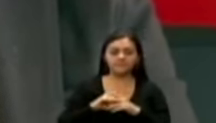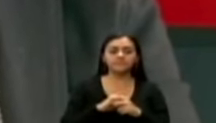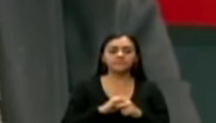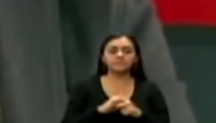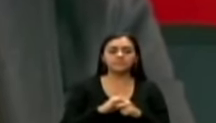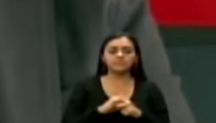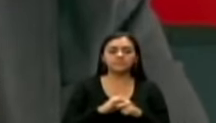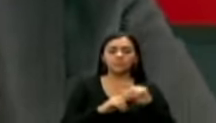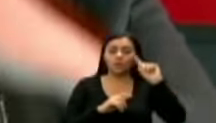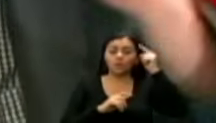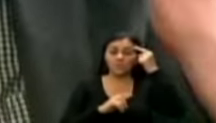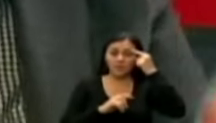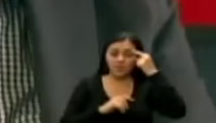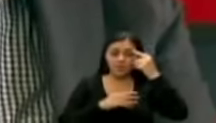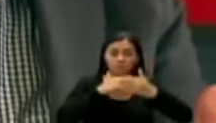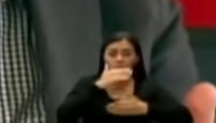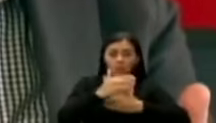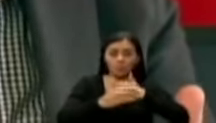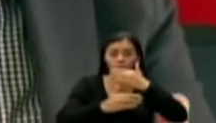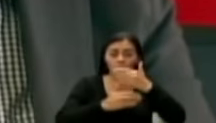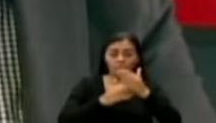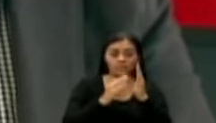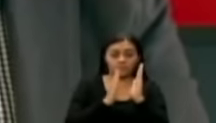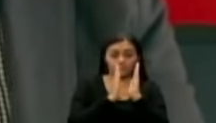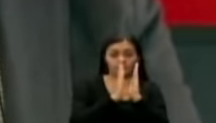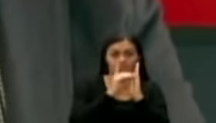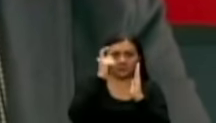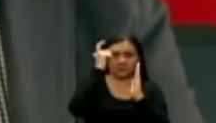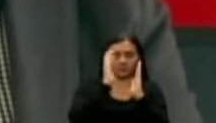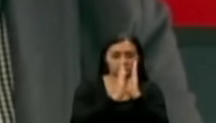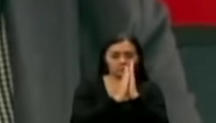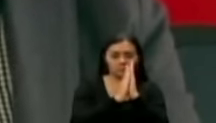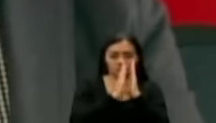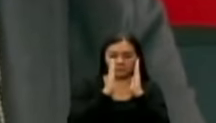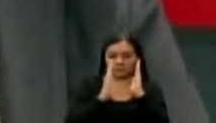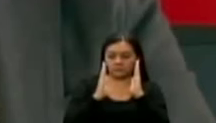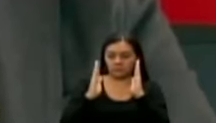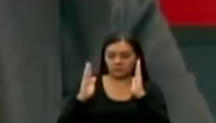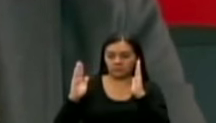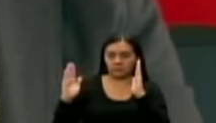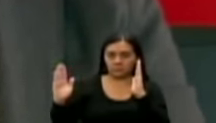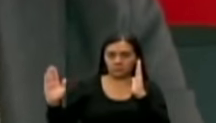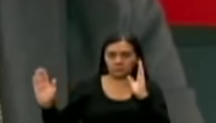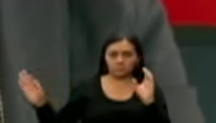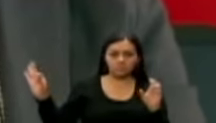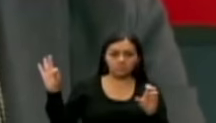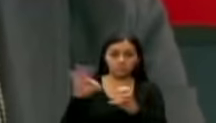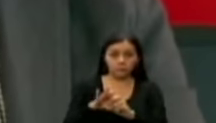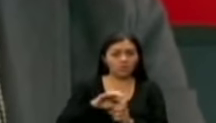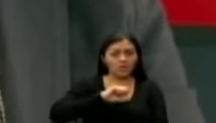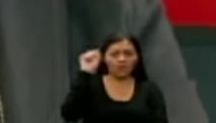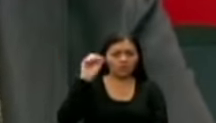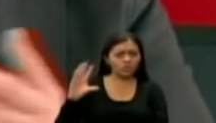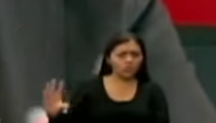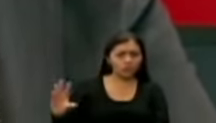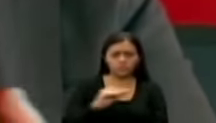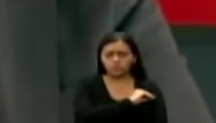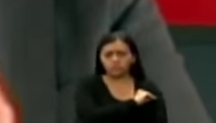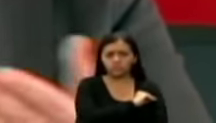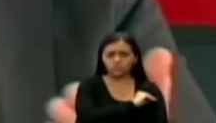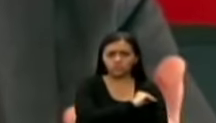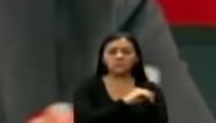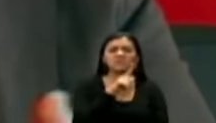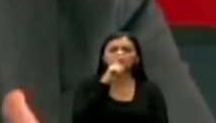gobierno progresista que vino después perdió en las urnas. Los únicos dos gobiernos que